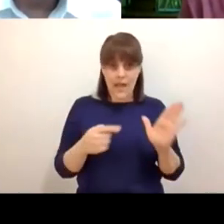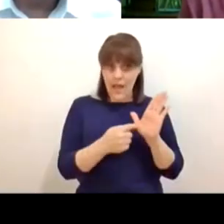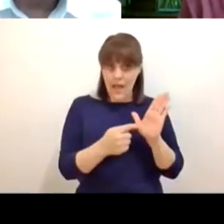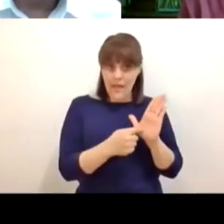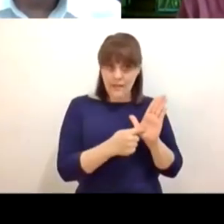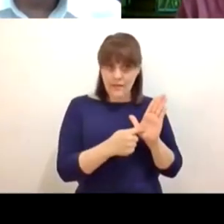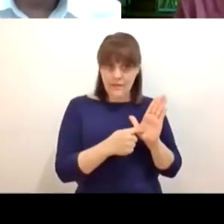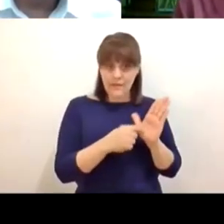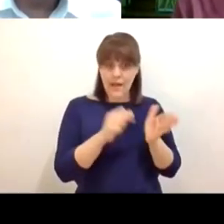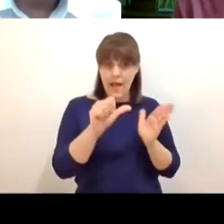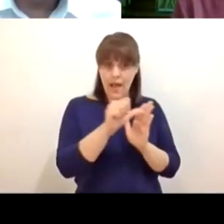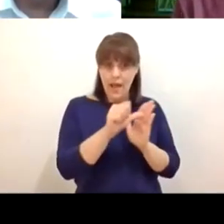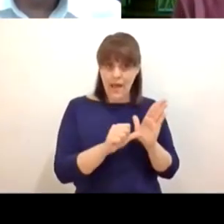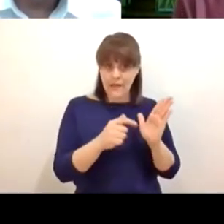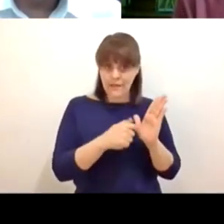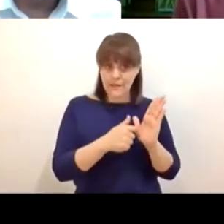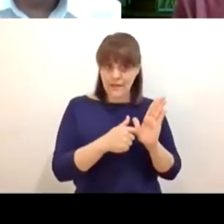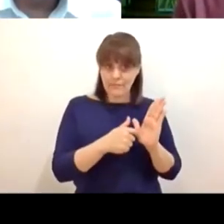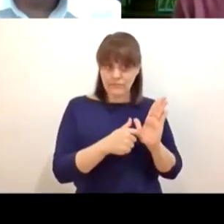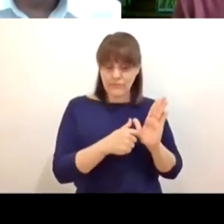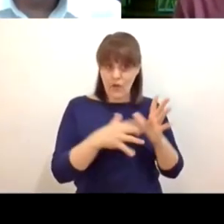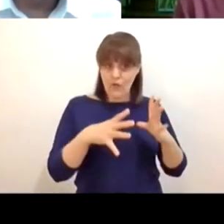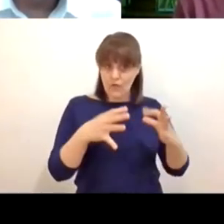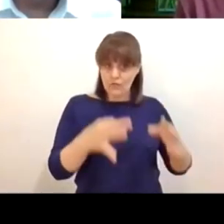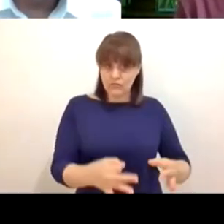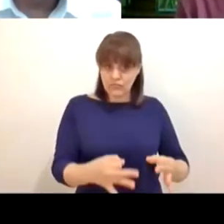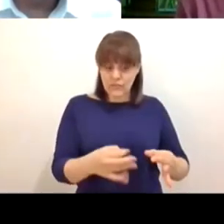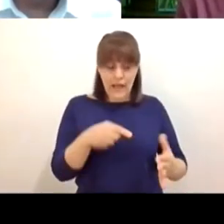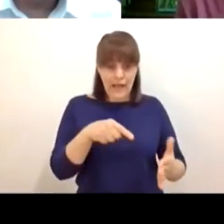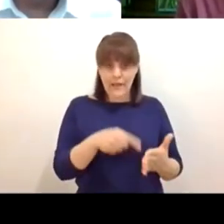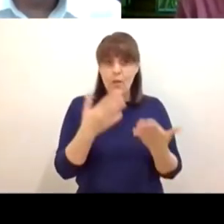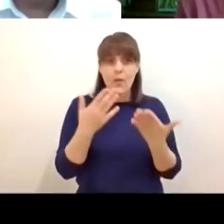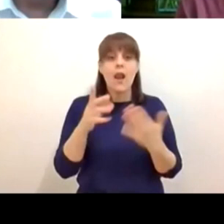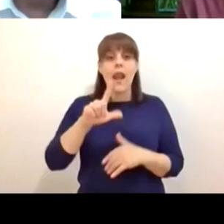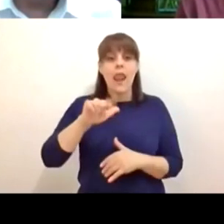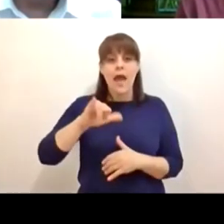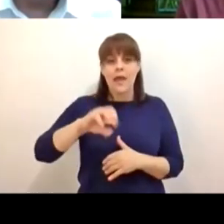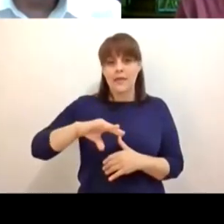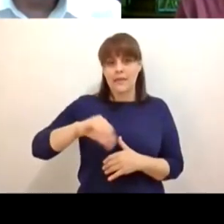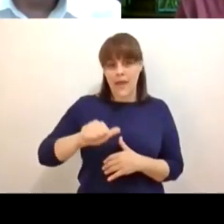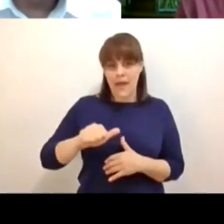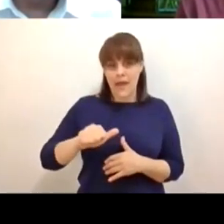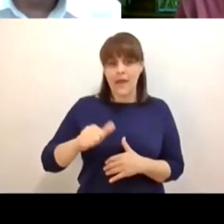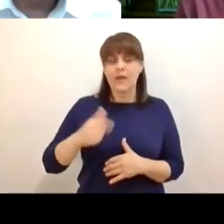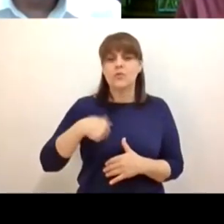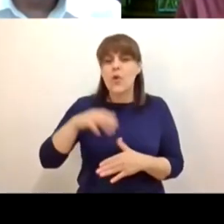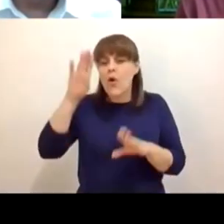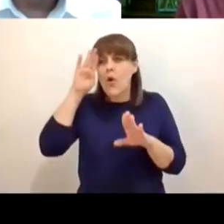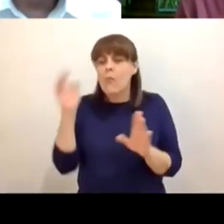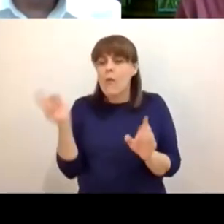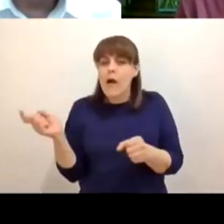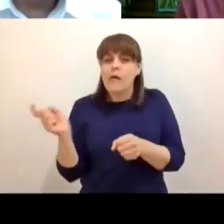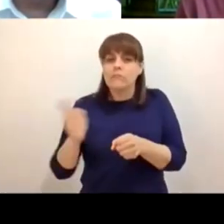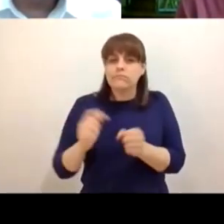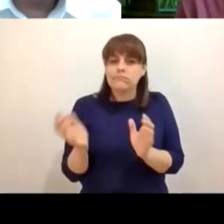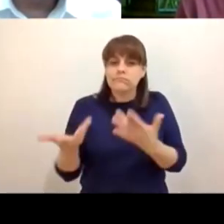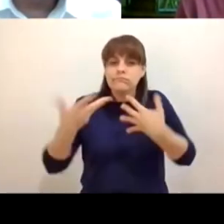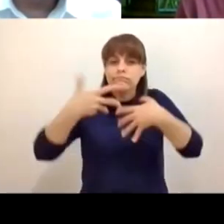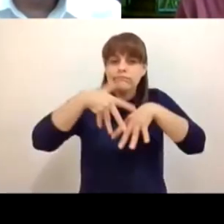laico. Cuando la hicimos, Mercedes, mi socia y yo, tratamos de ser inclusivas y por ende lo hicimos de esta manera, pero también hemos